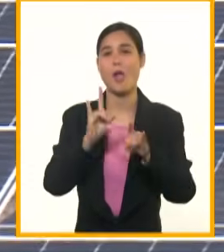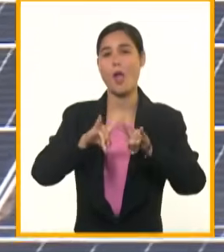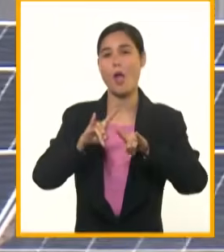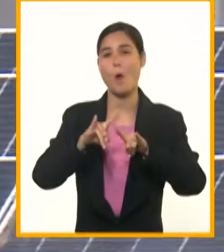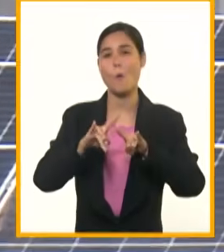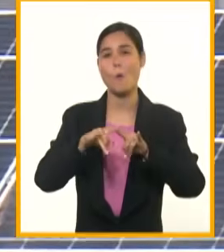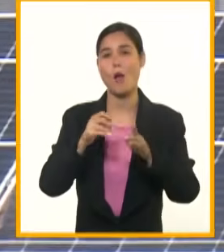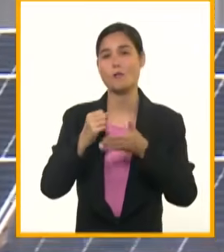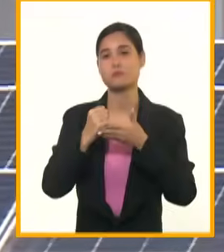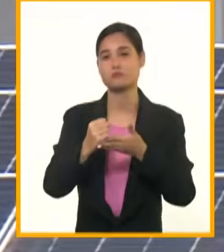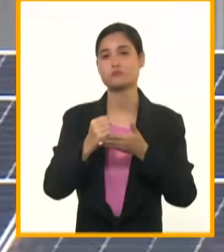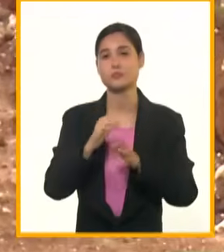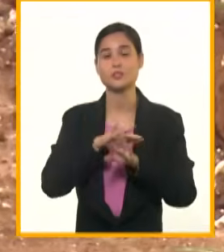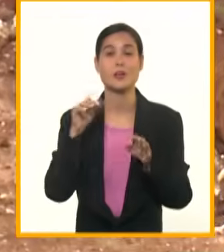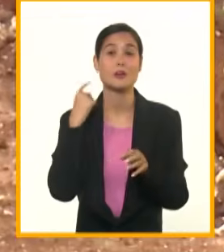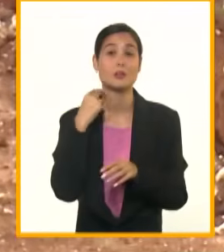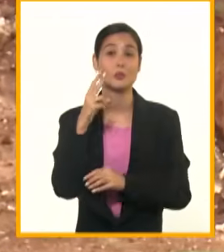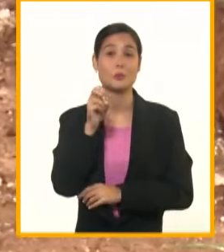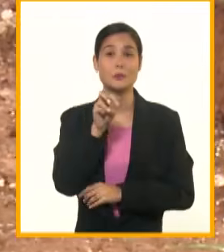para 2031.